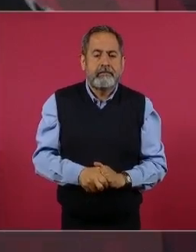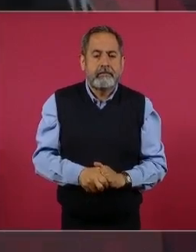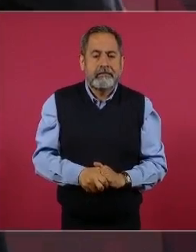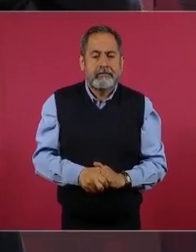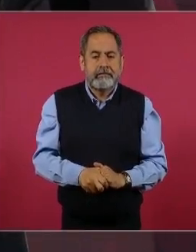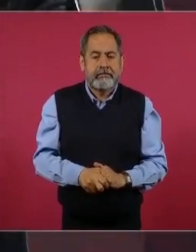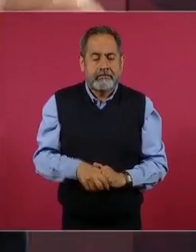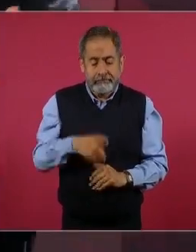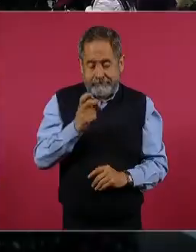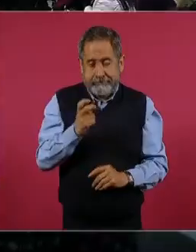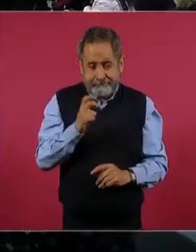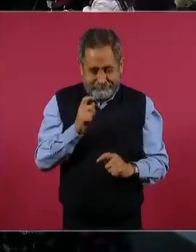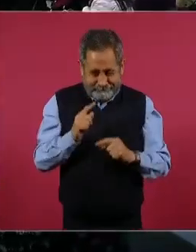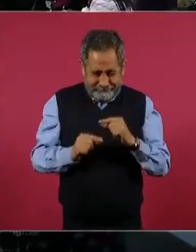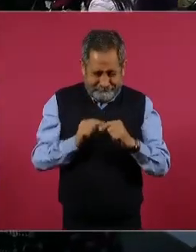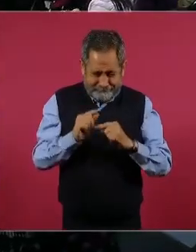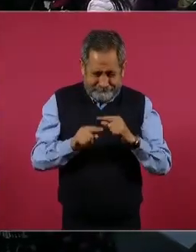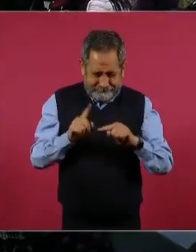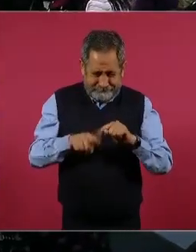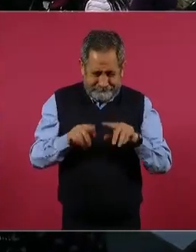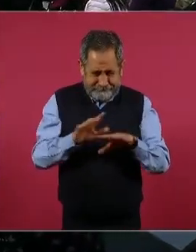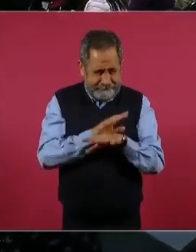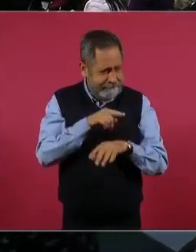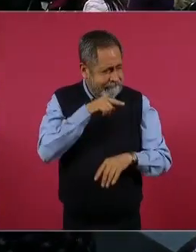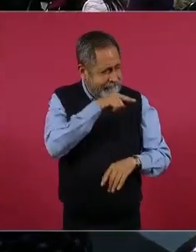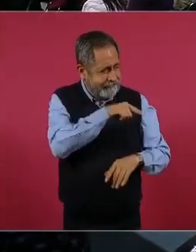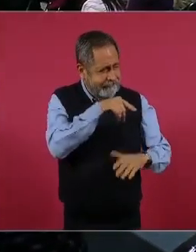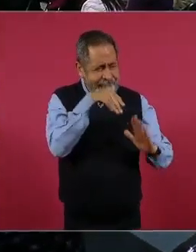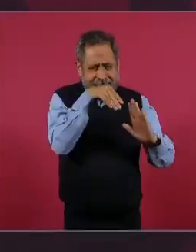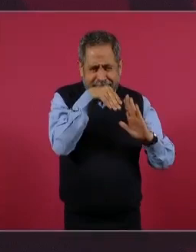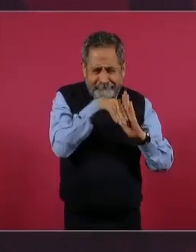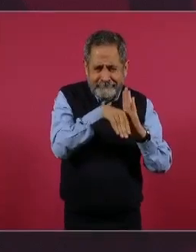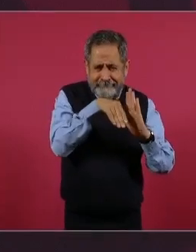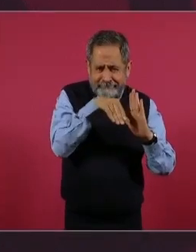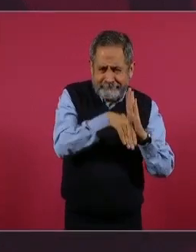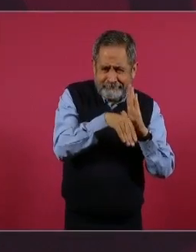Entonces fue un proceso de decadencia.